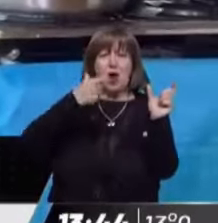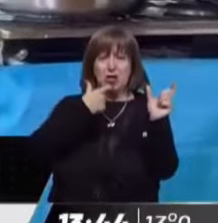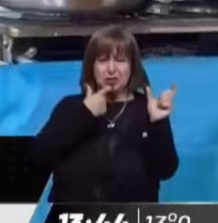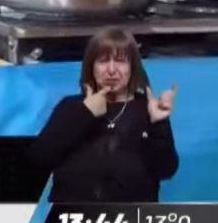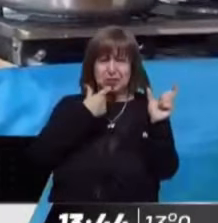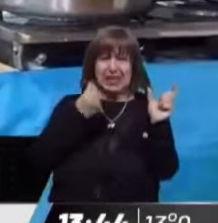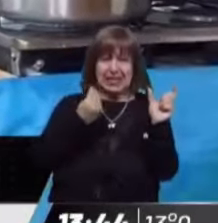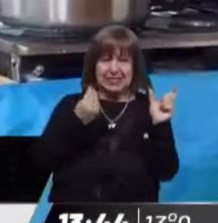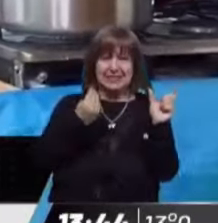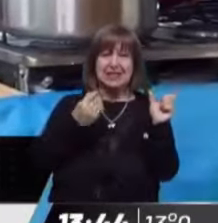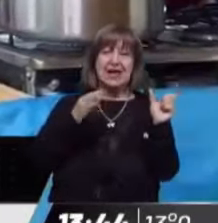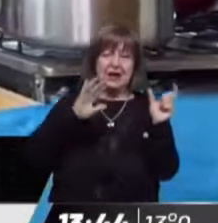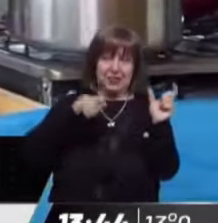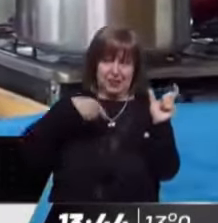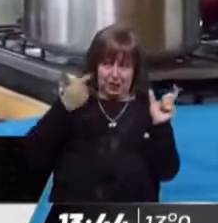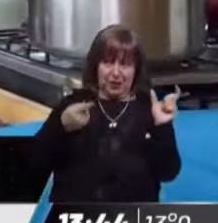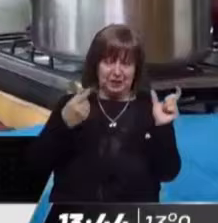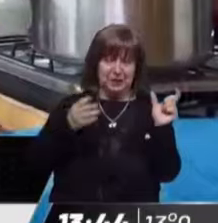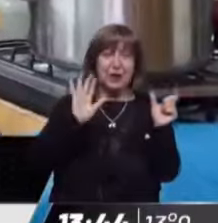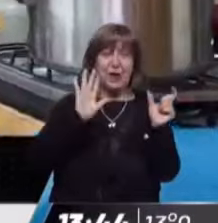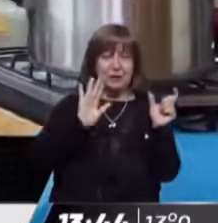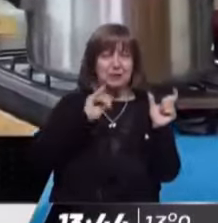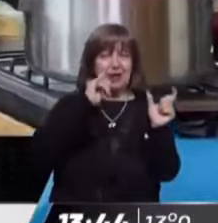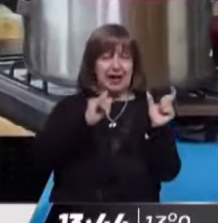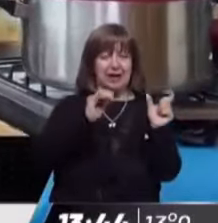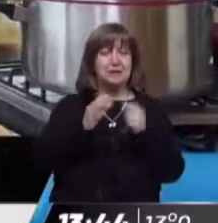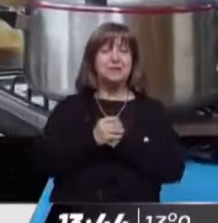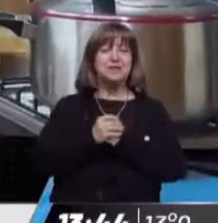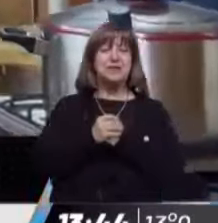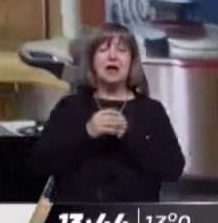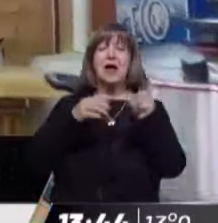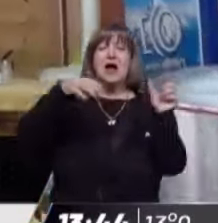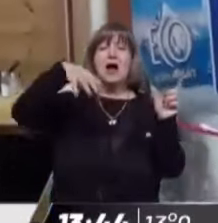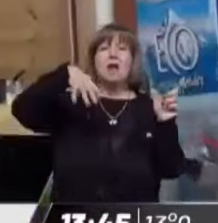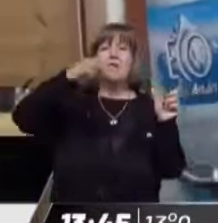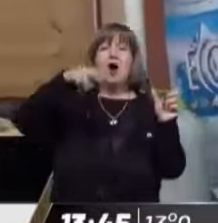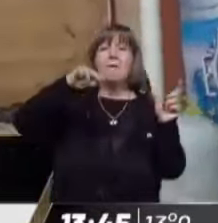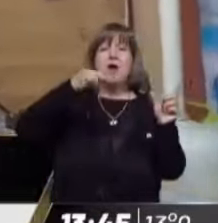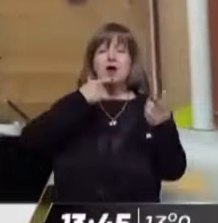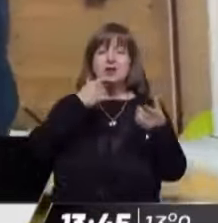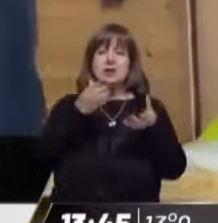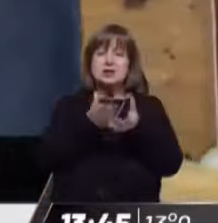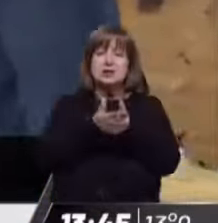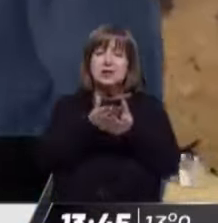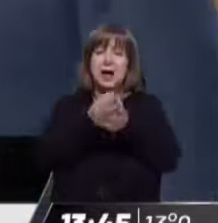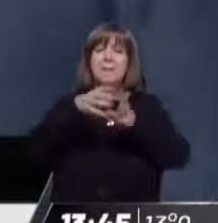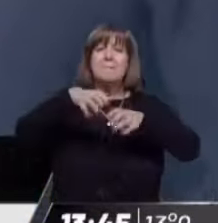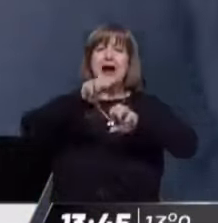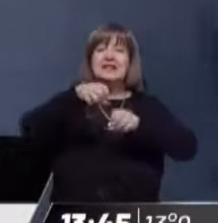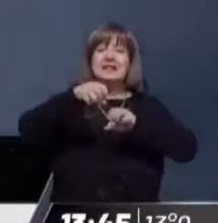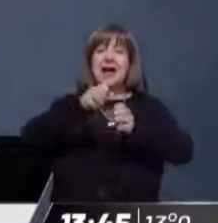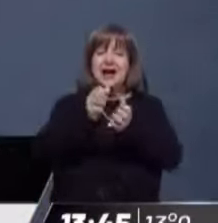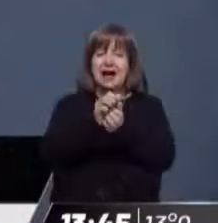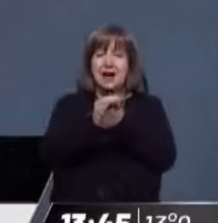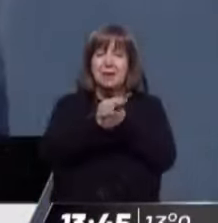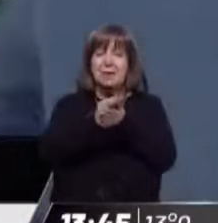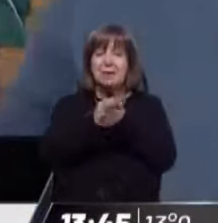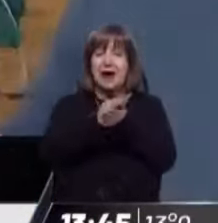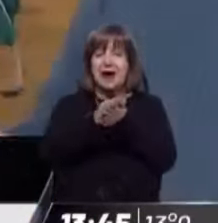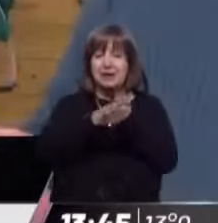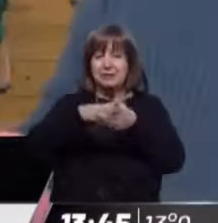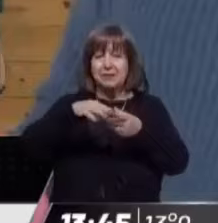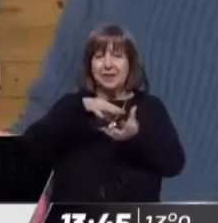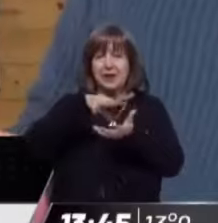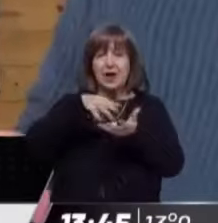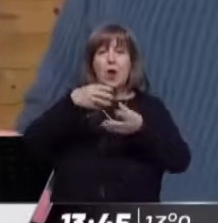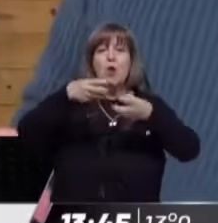primero te cuento qué son y ahí después te cuento cómo los estamos haciendo. Están hechas con una masa similar a la pasta,